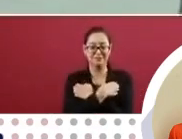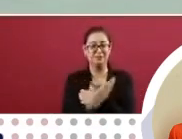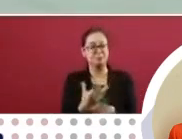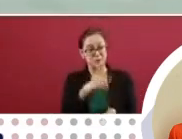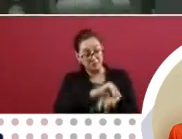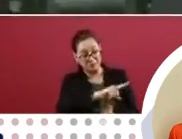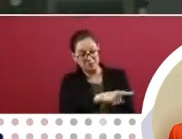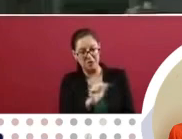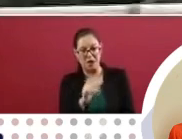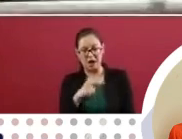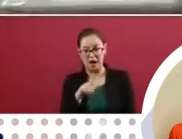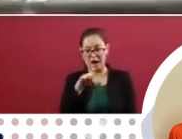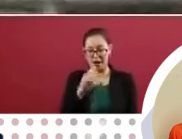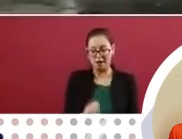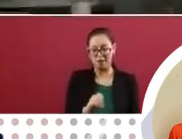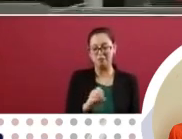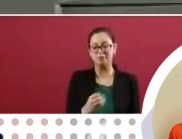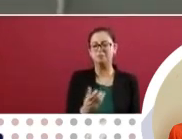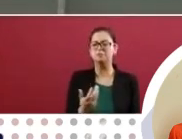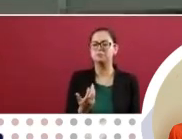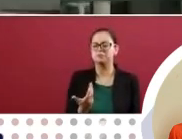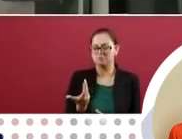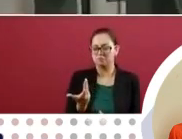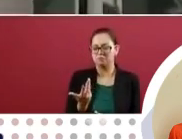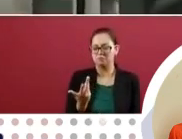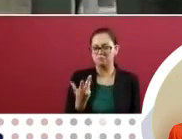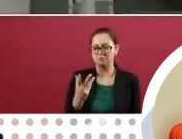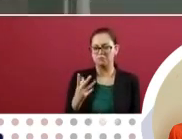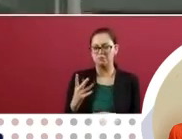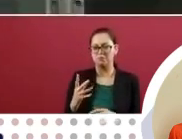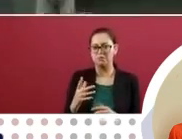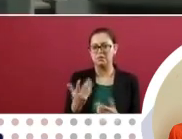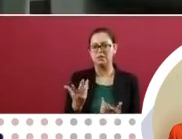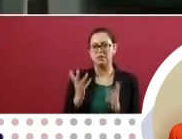su gobierno, y que justamente ganara una licitación